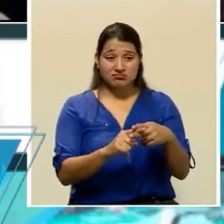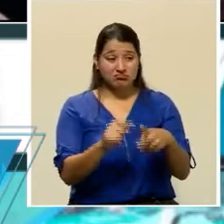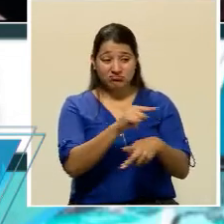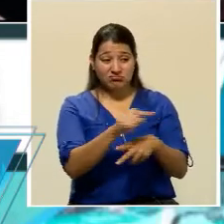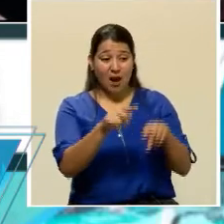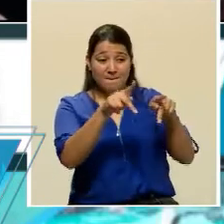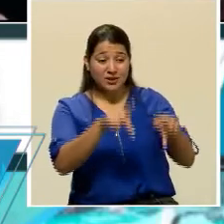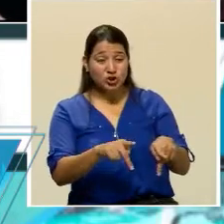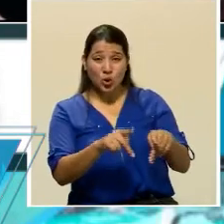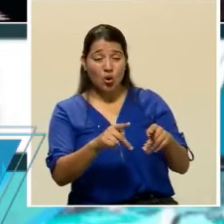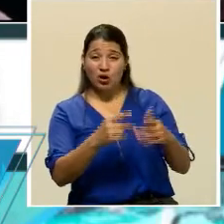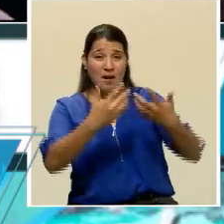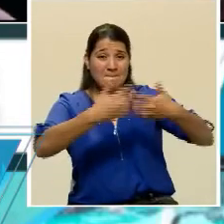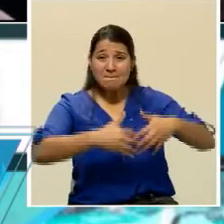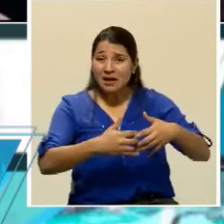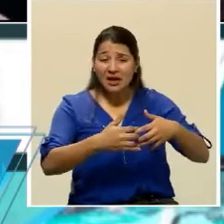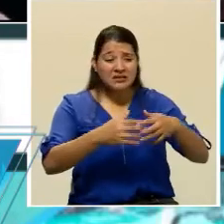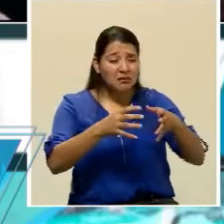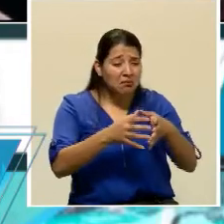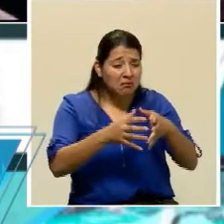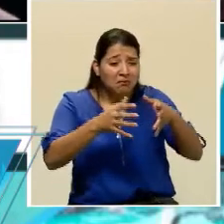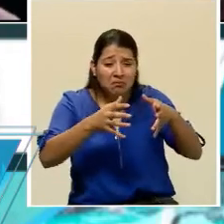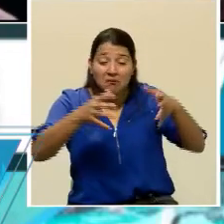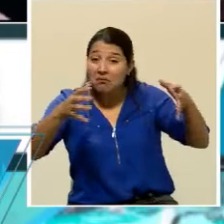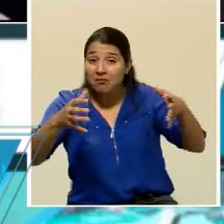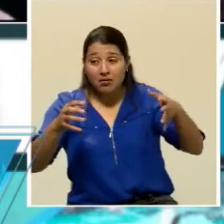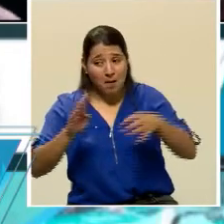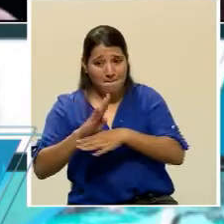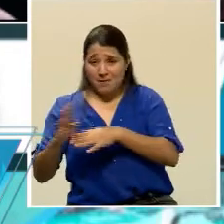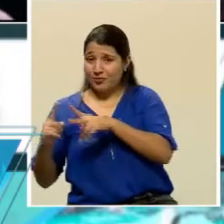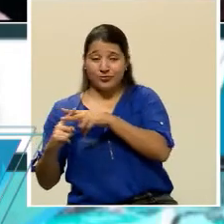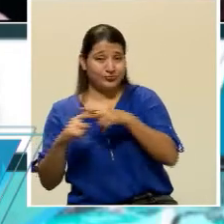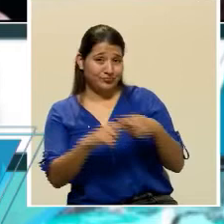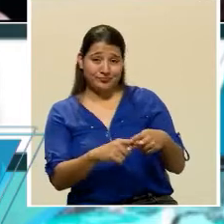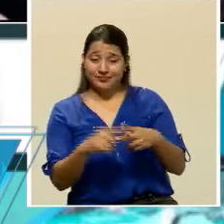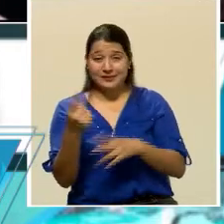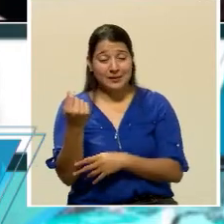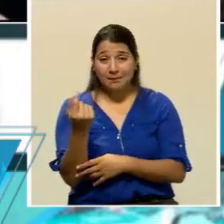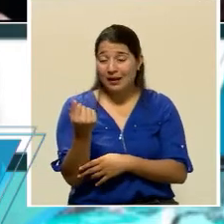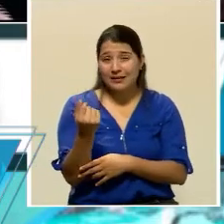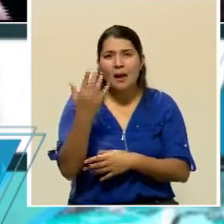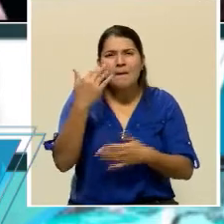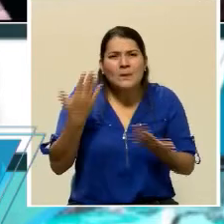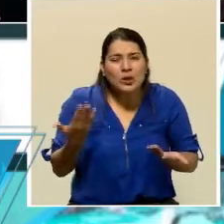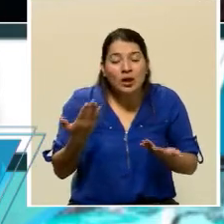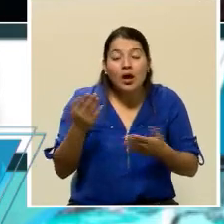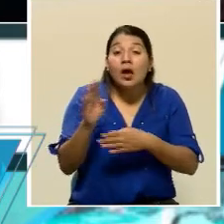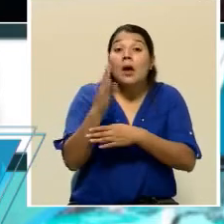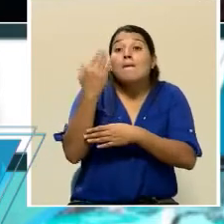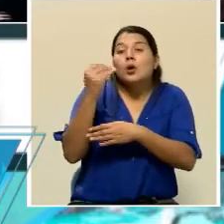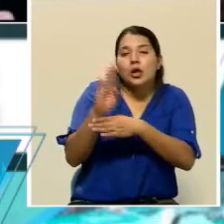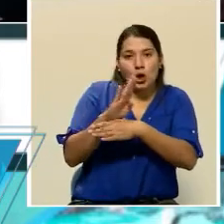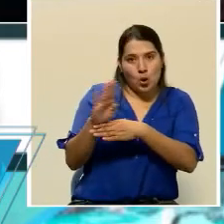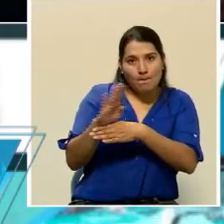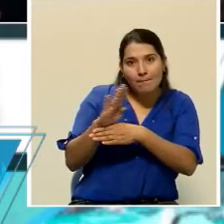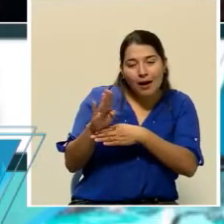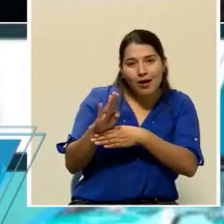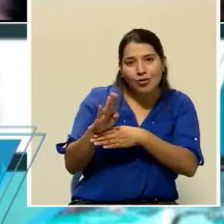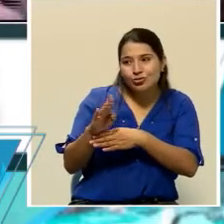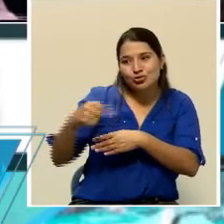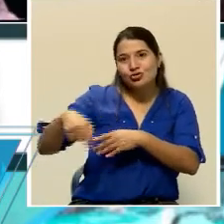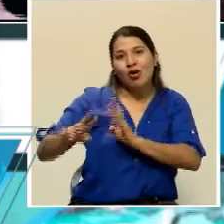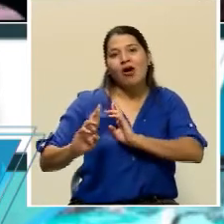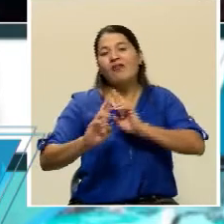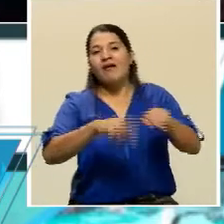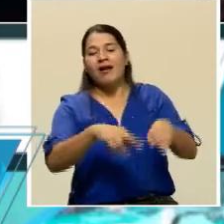prestando, pequeñas, chiquititas, grandes, medianas, no se les está prestando plata, porque los bancos además obviamente no van a